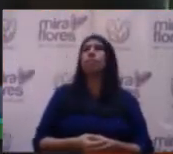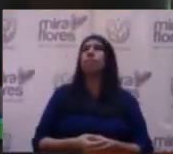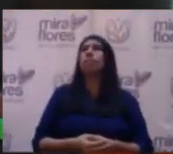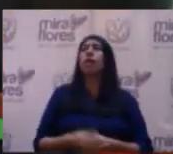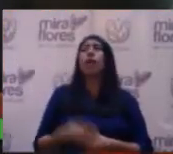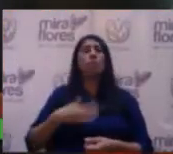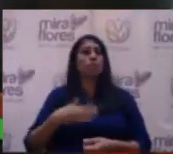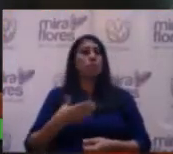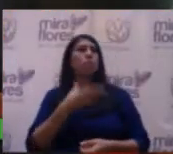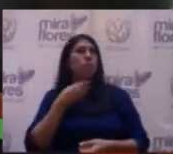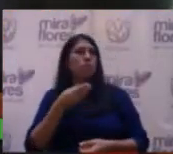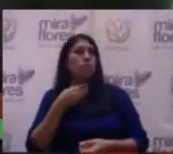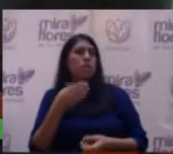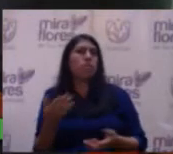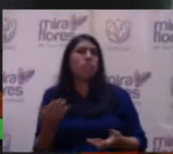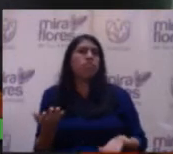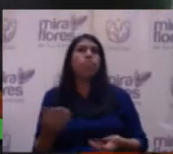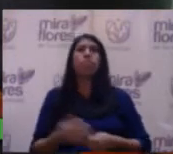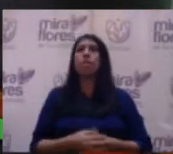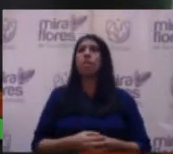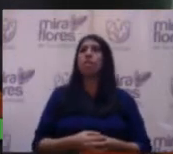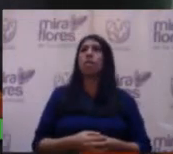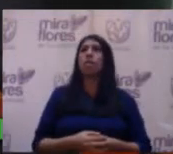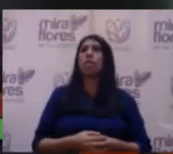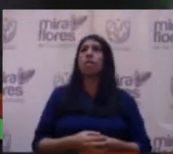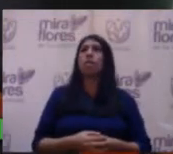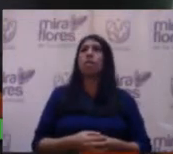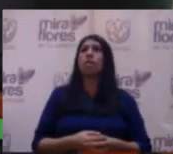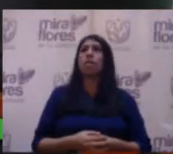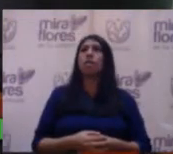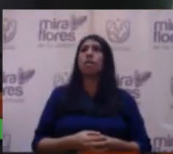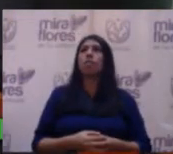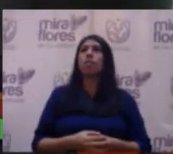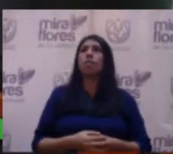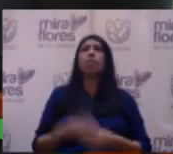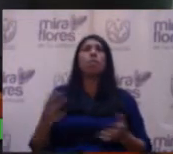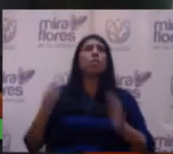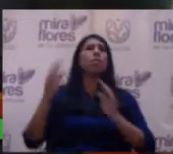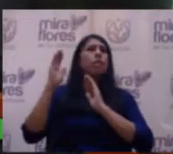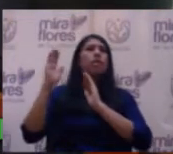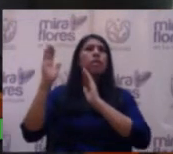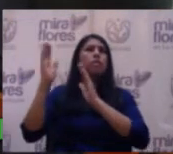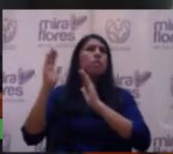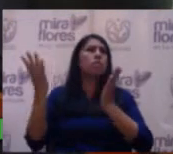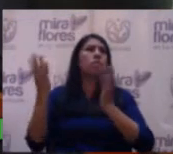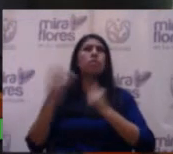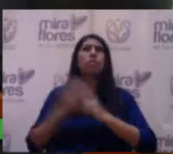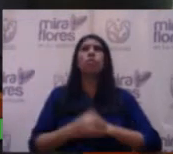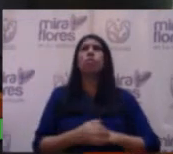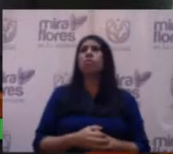Me hubiera gustado que, supongo que va a haber una exposición